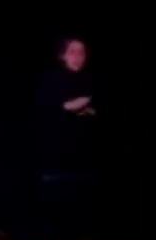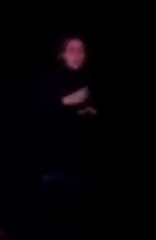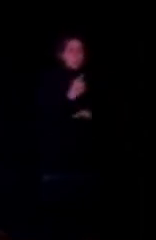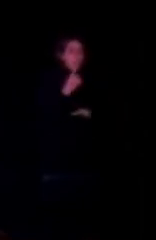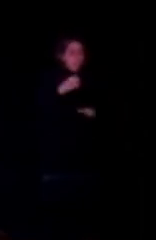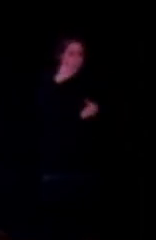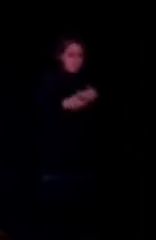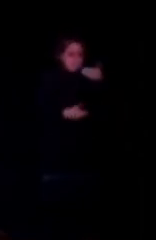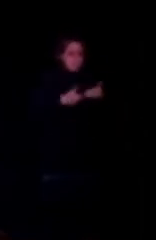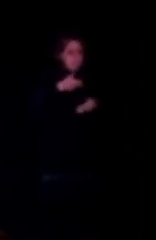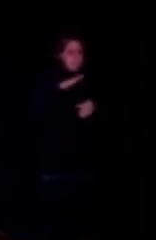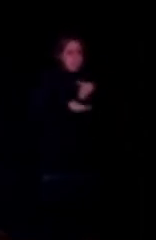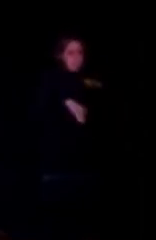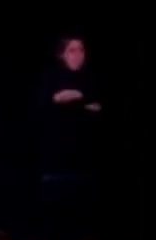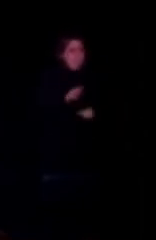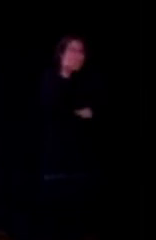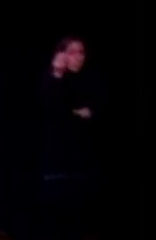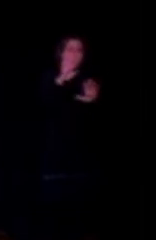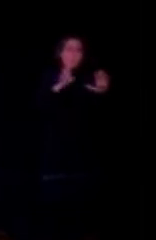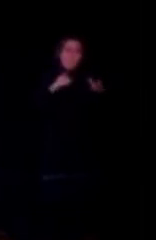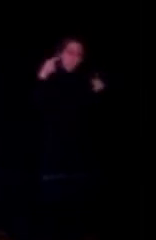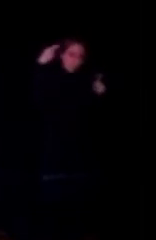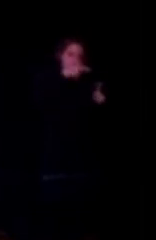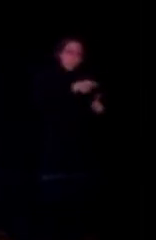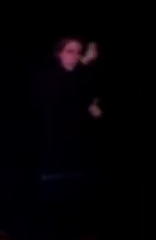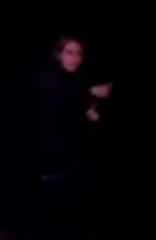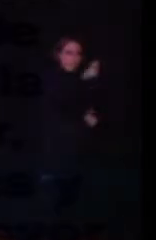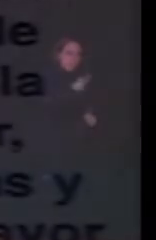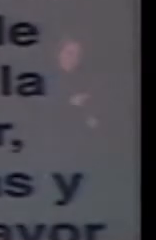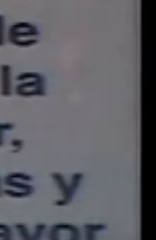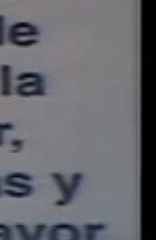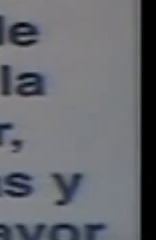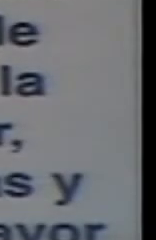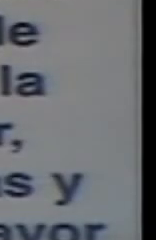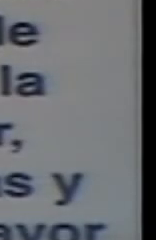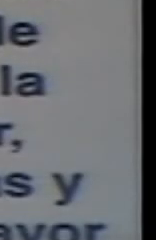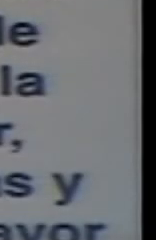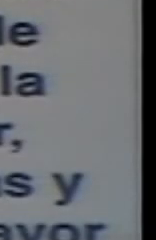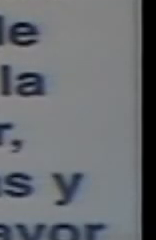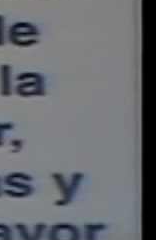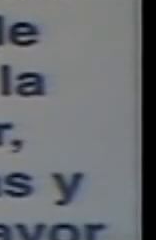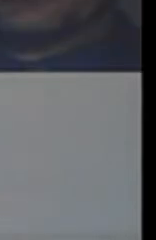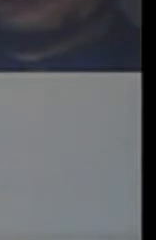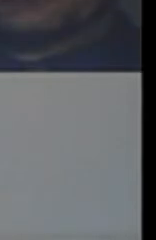para apostar por las personas y acompañarlas en su camino hacia la mayor autonomía posible